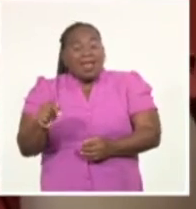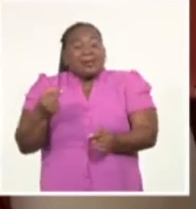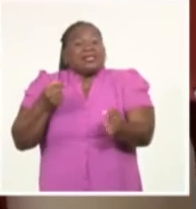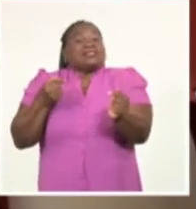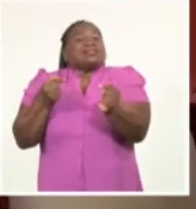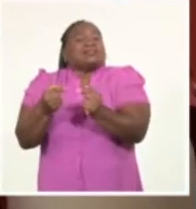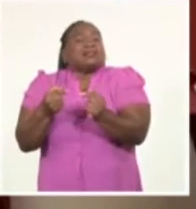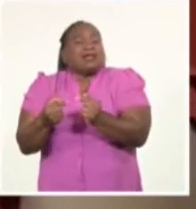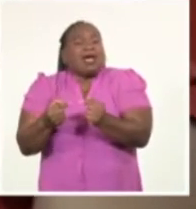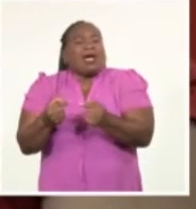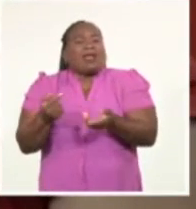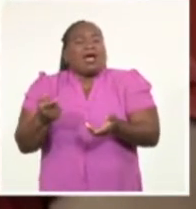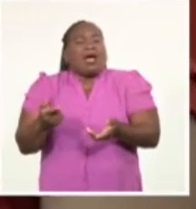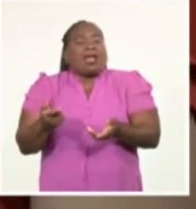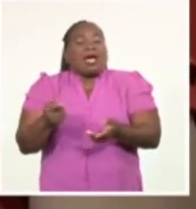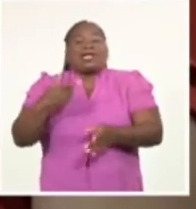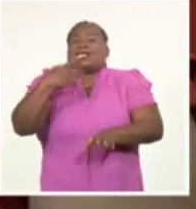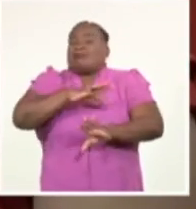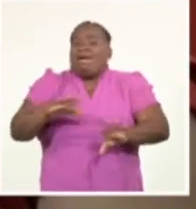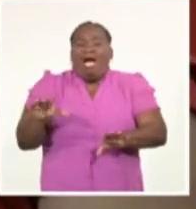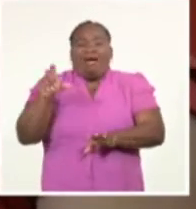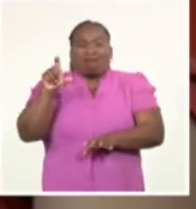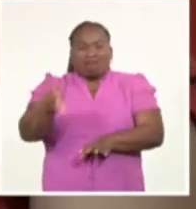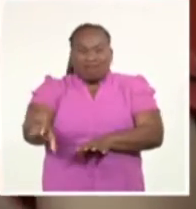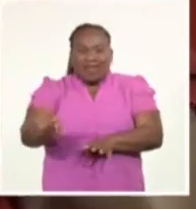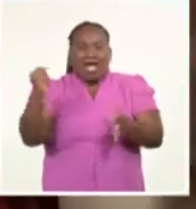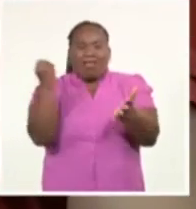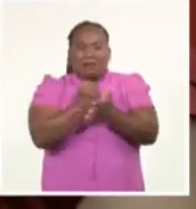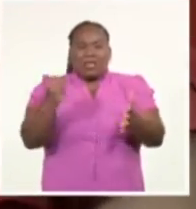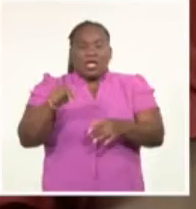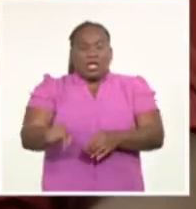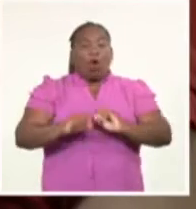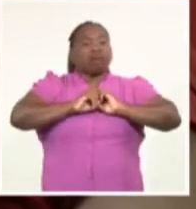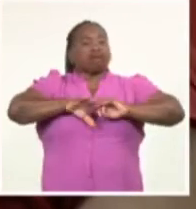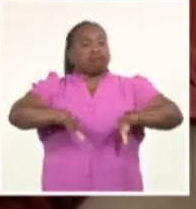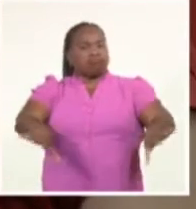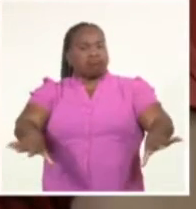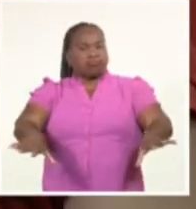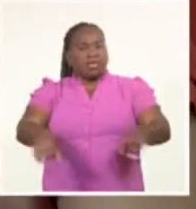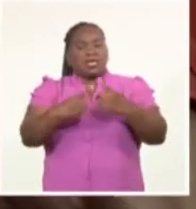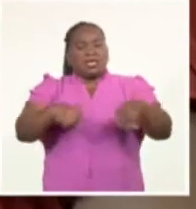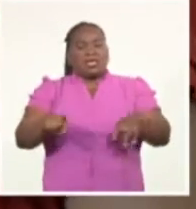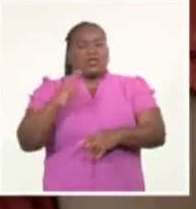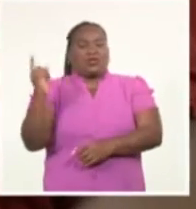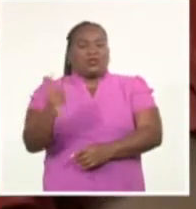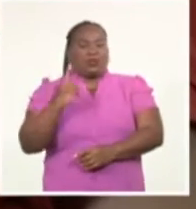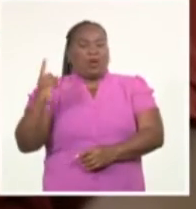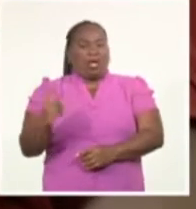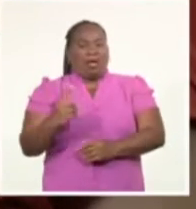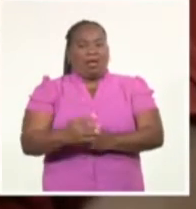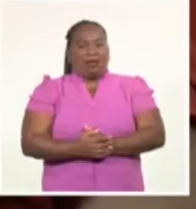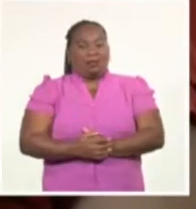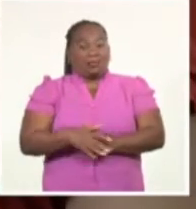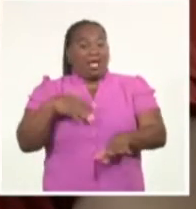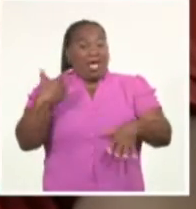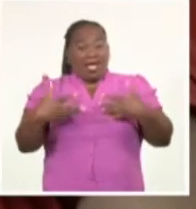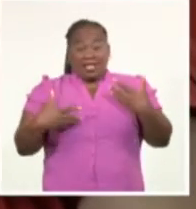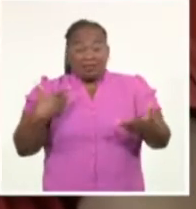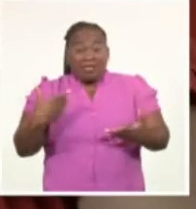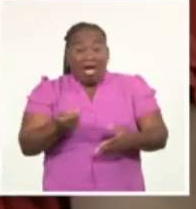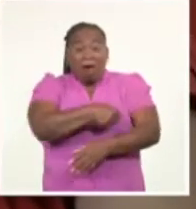la que luego quedó definitivamente y que hoy conocemos, que se difunde en los actos